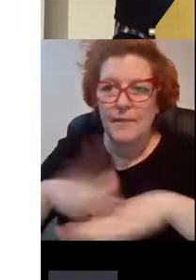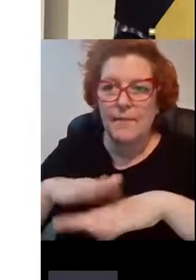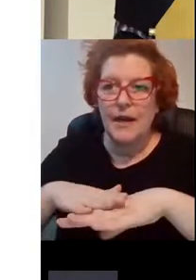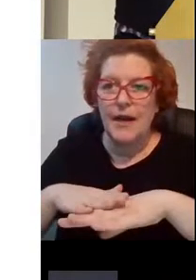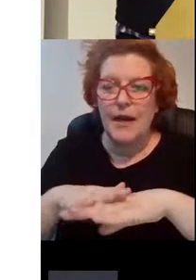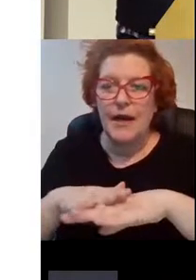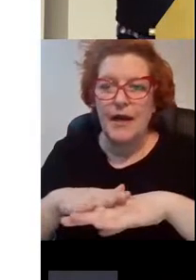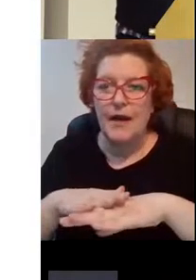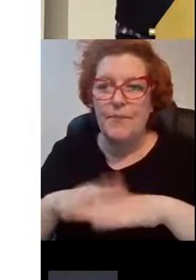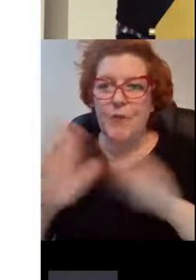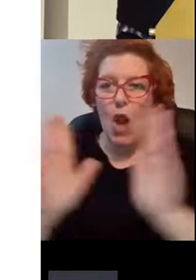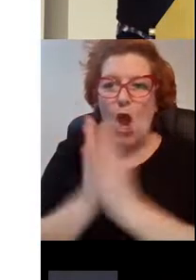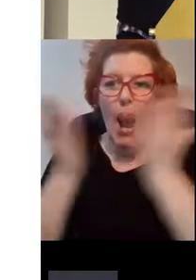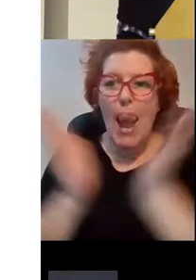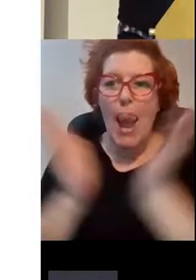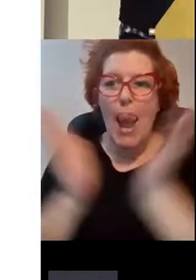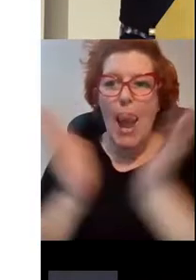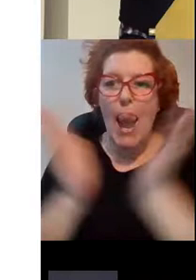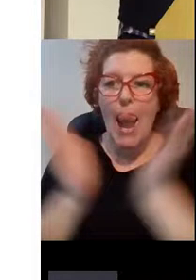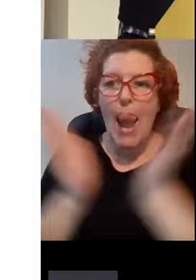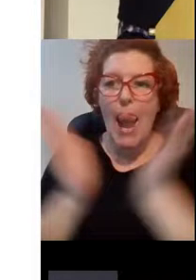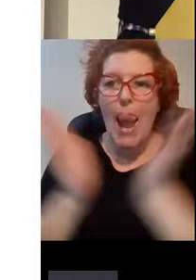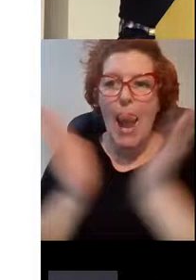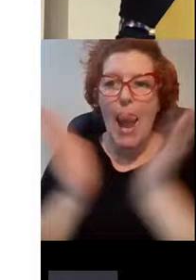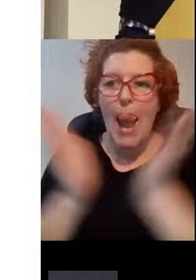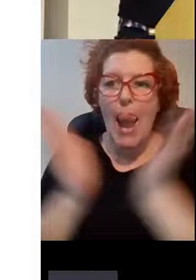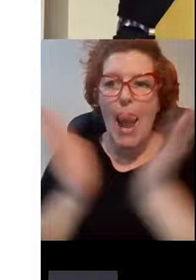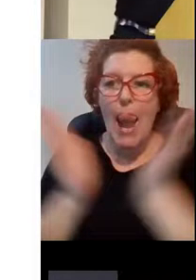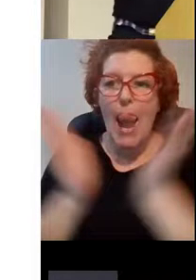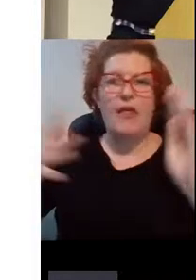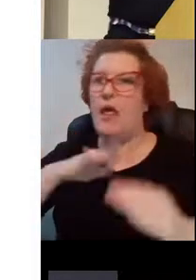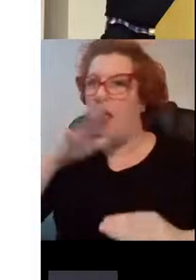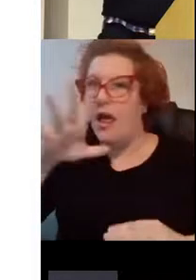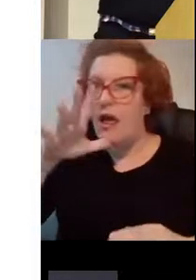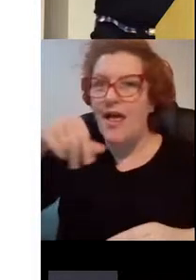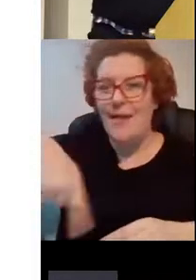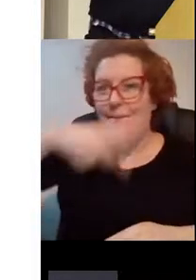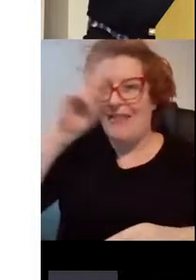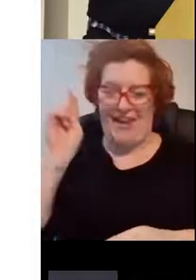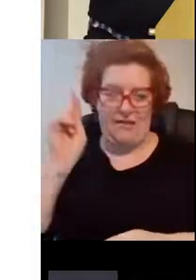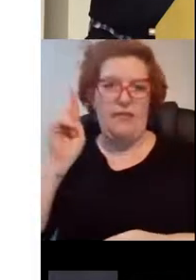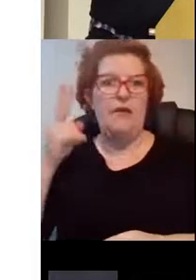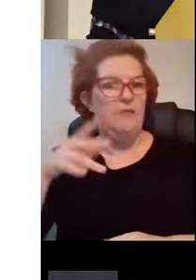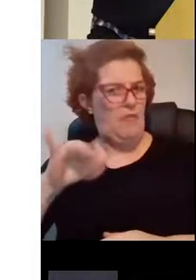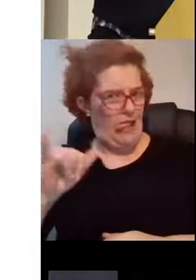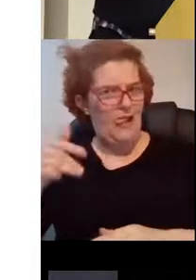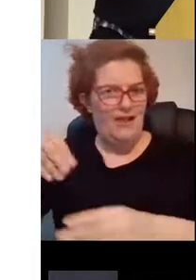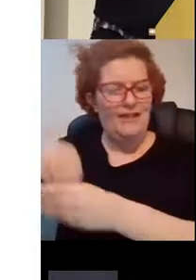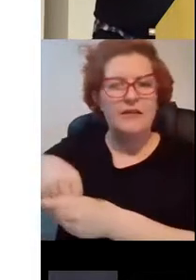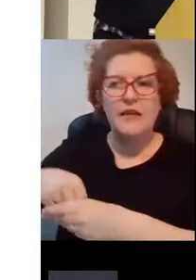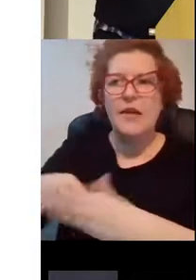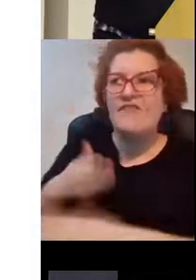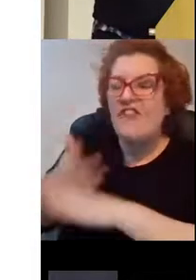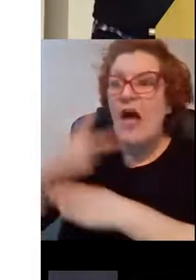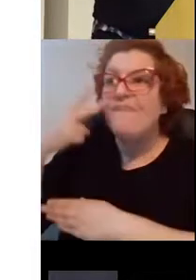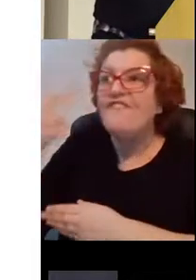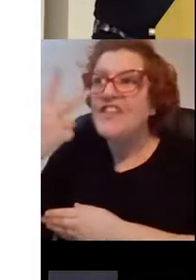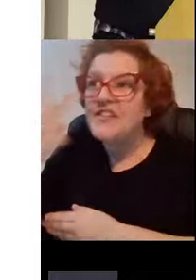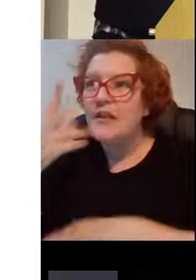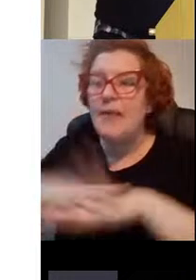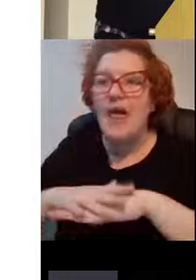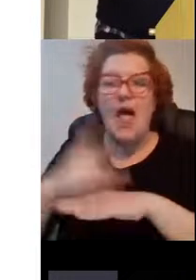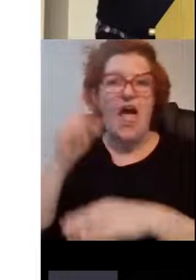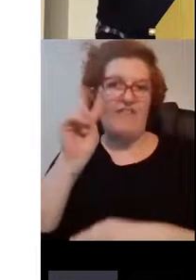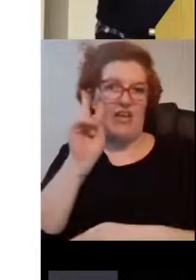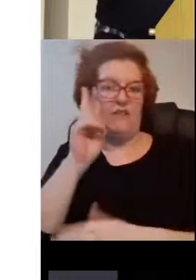artista que hay en el mundo disponible, que la tenemos en Madrid, que es la Galería Iberopress, y hemos podido comprobar cómo mejoraron durante los dos años